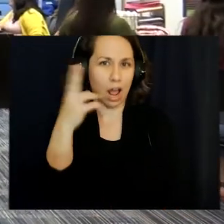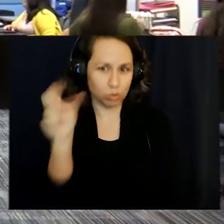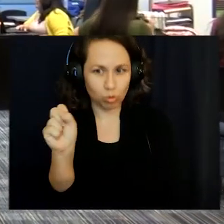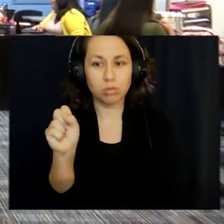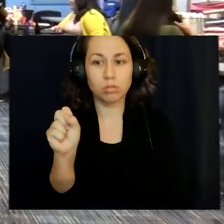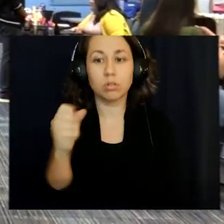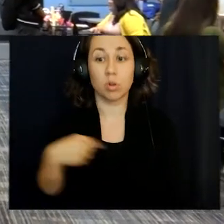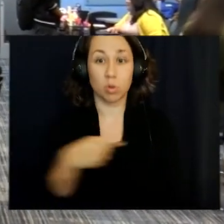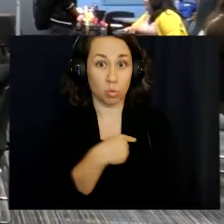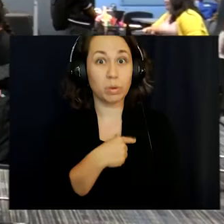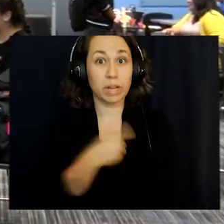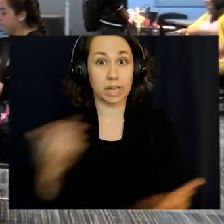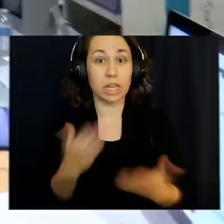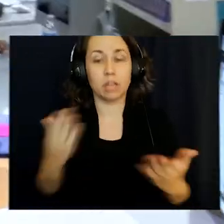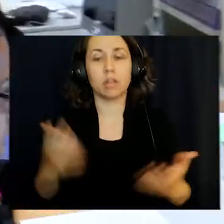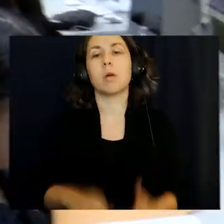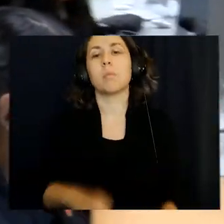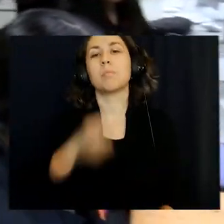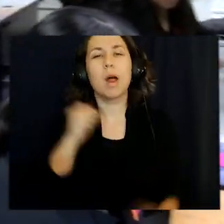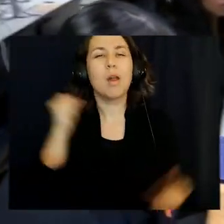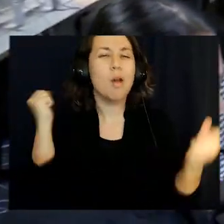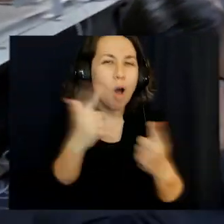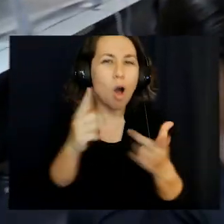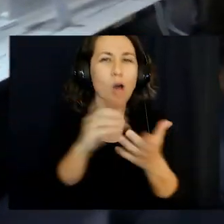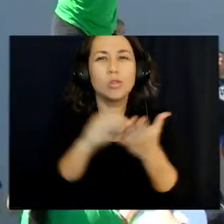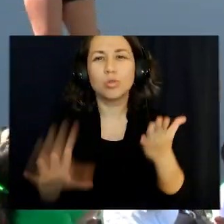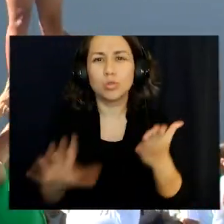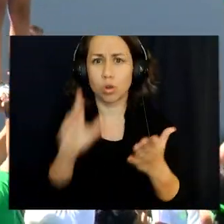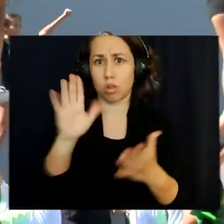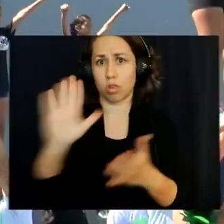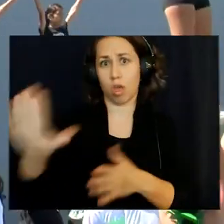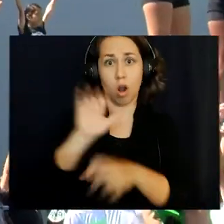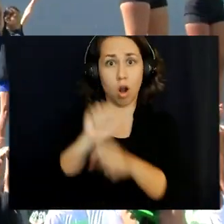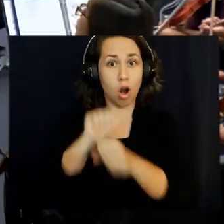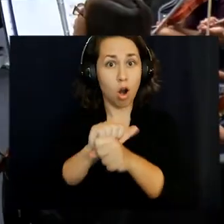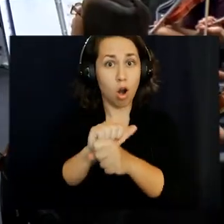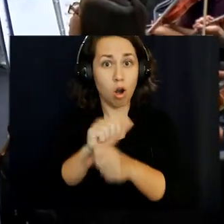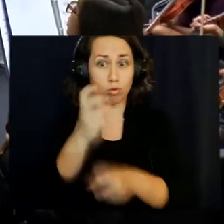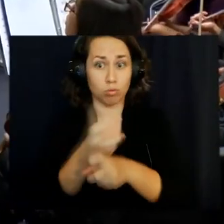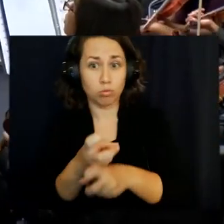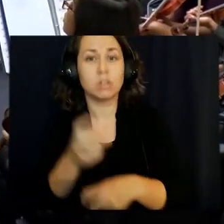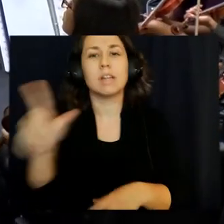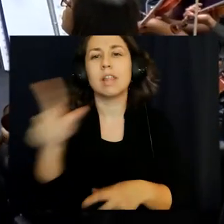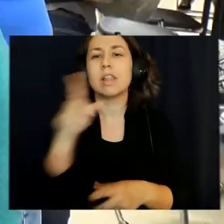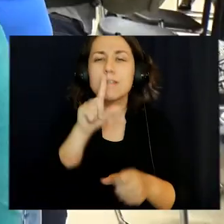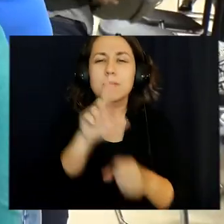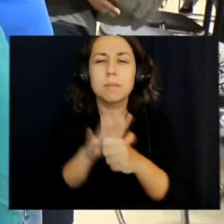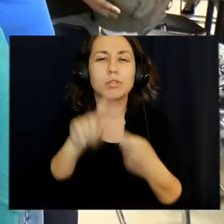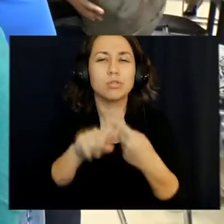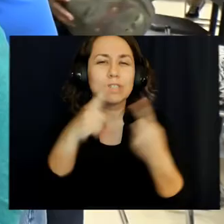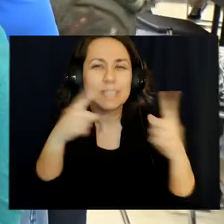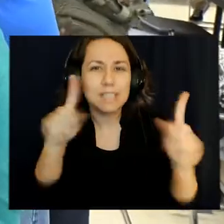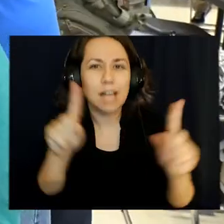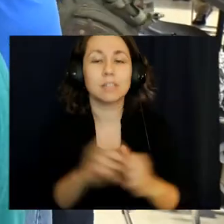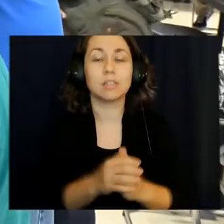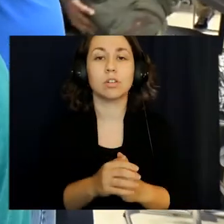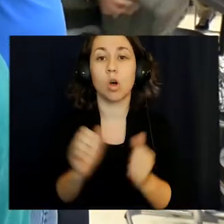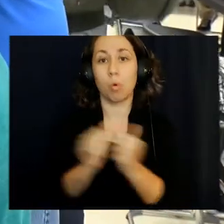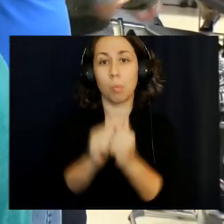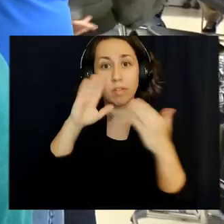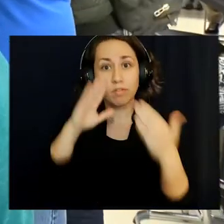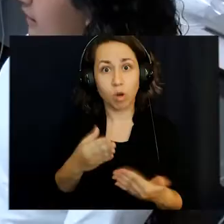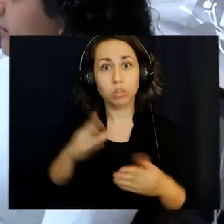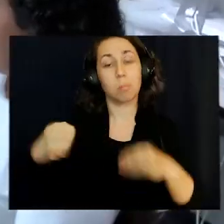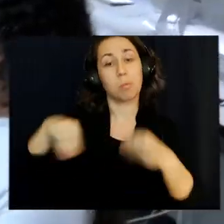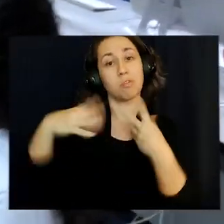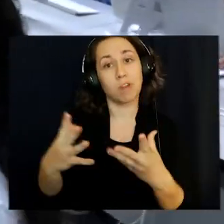Preparatoria Century estamos orgullosos de todos los alumnos por su arduo trabajo y compromiso para el éxito, con un enfoque en brindar un ambiente